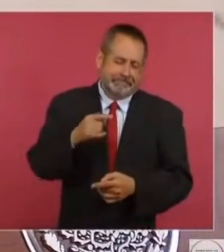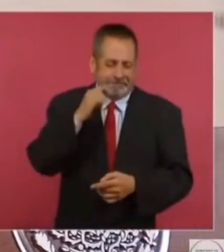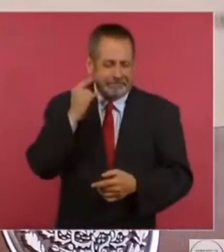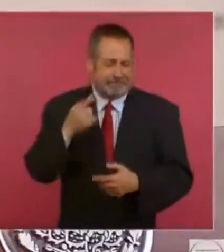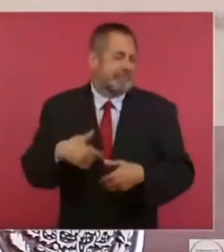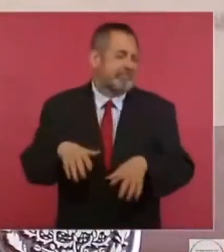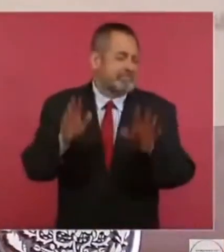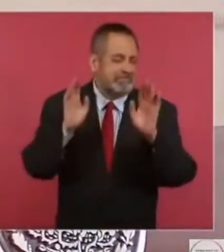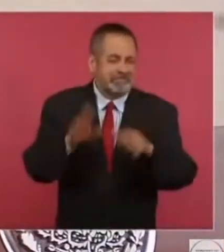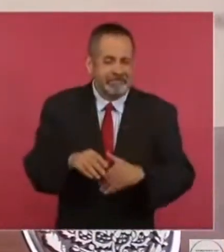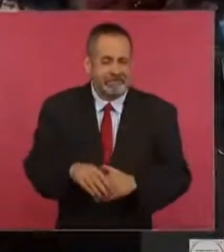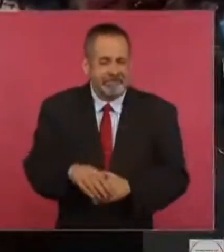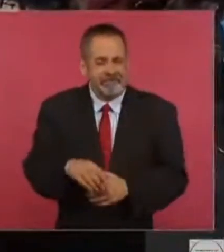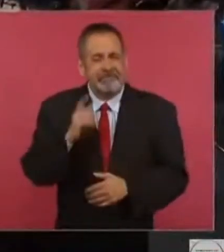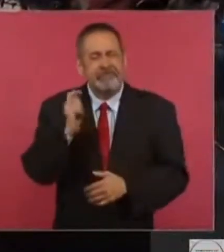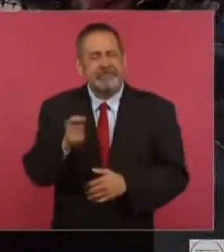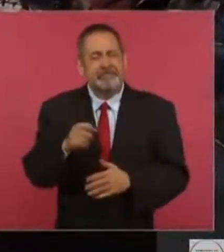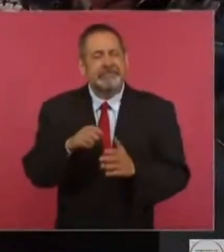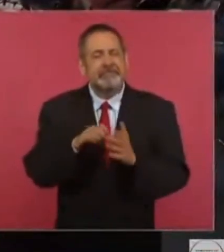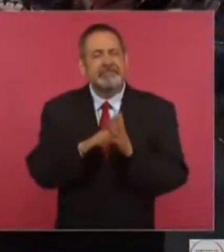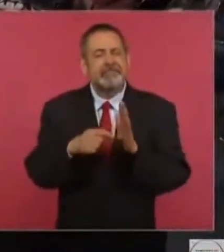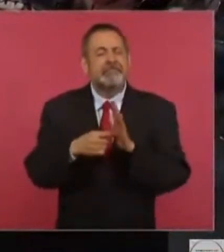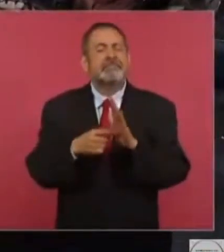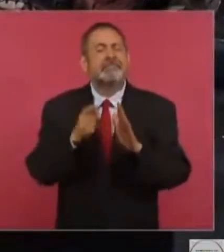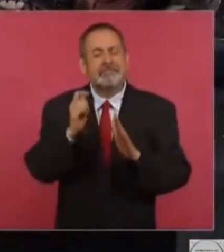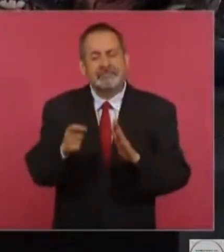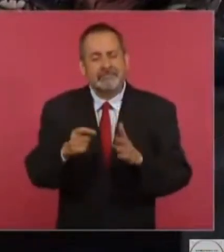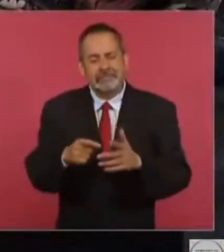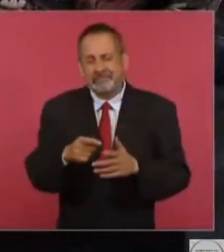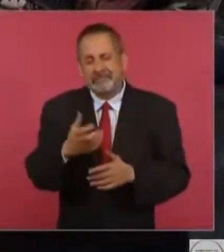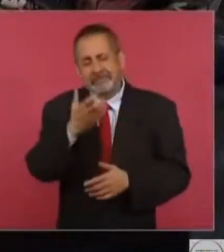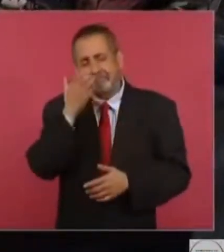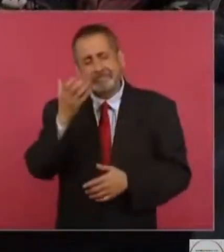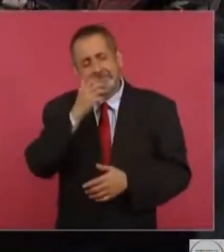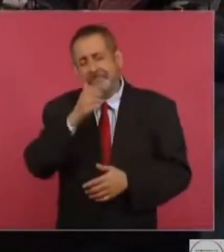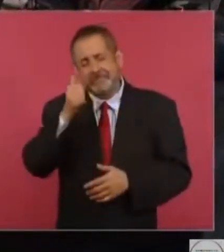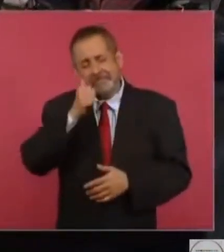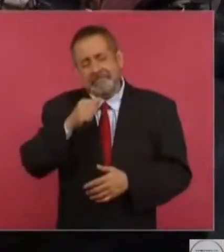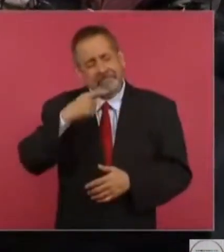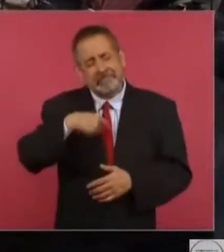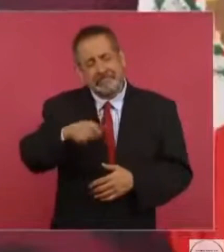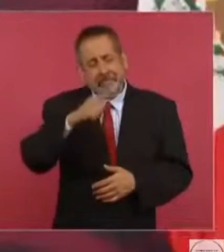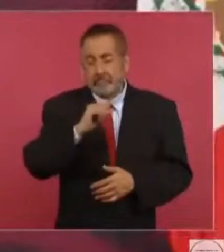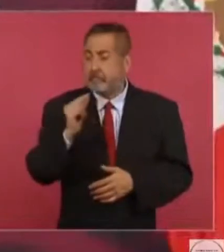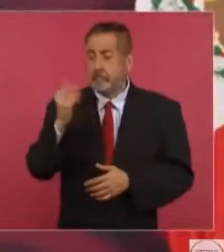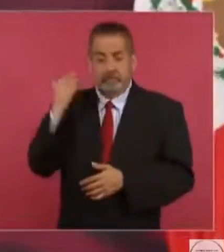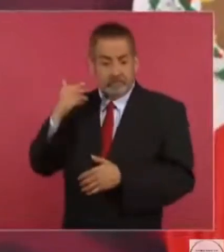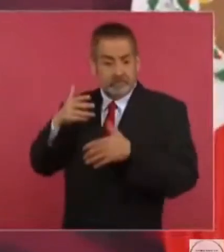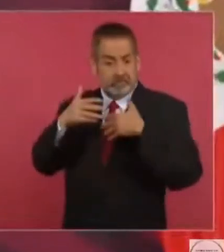Pero esto es muy común. Bueno, en las marchas estas últimas